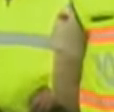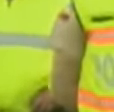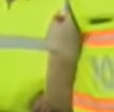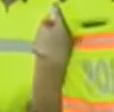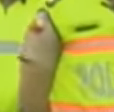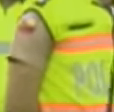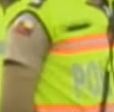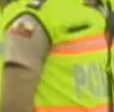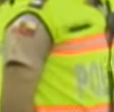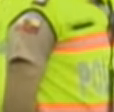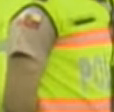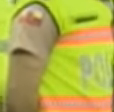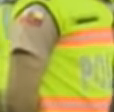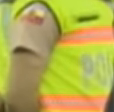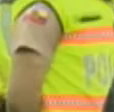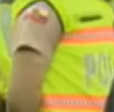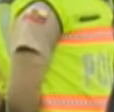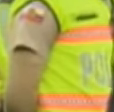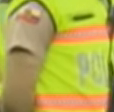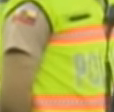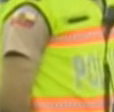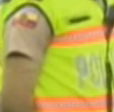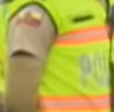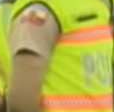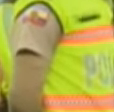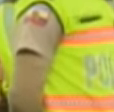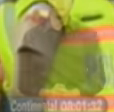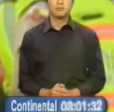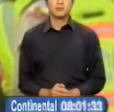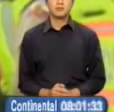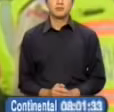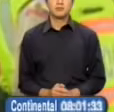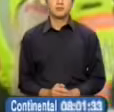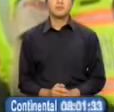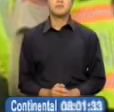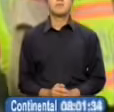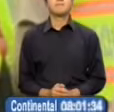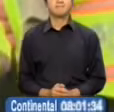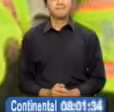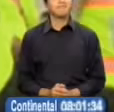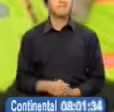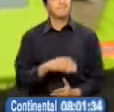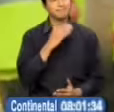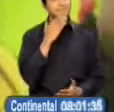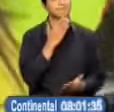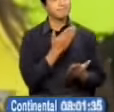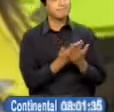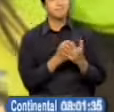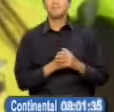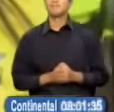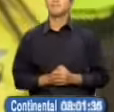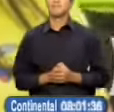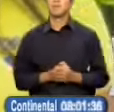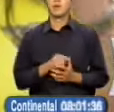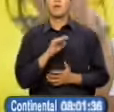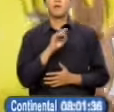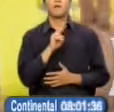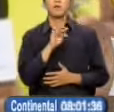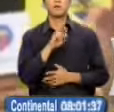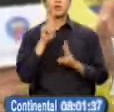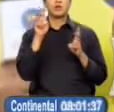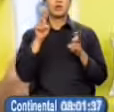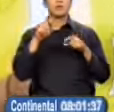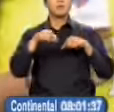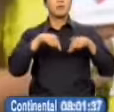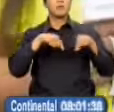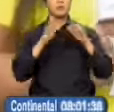habilitados los parqueaderos de los centros comerciales tanto como del parque la carolina muchísimas gracias a la palabra de fausto mirando en el tema